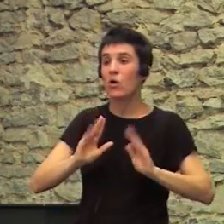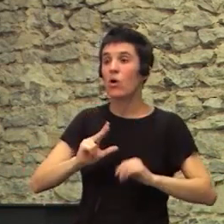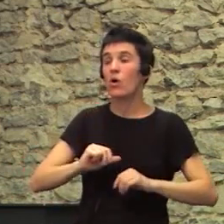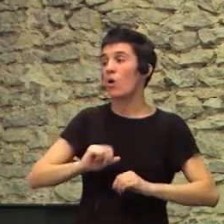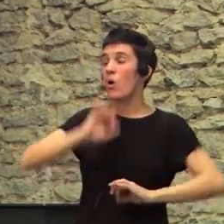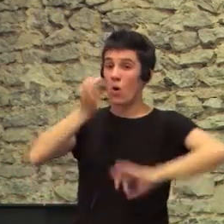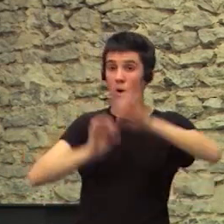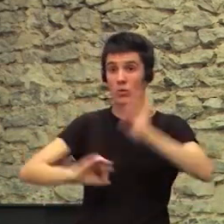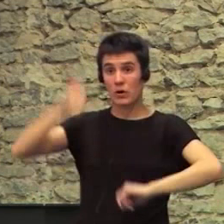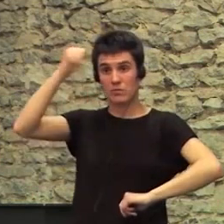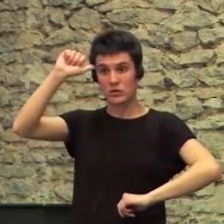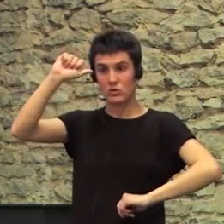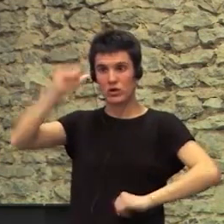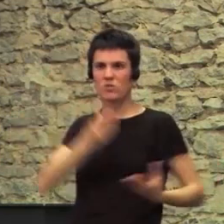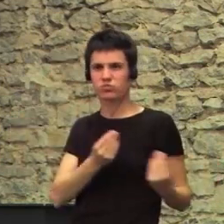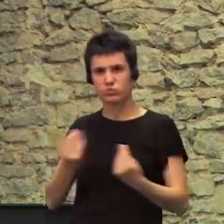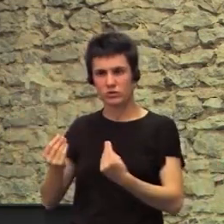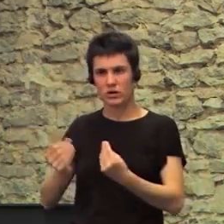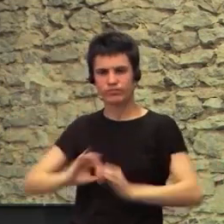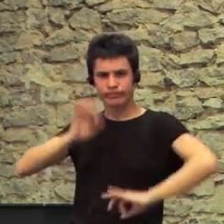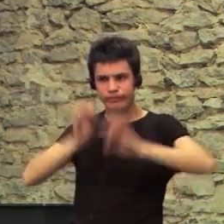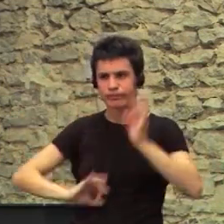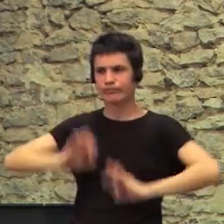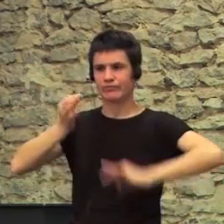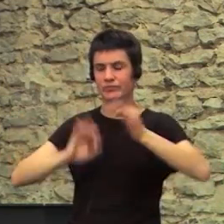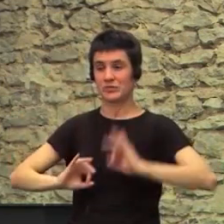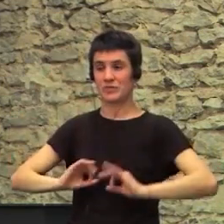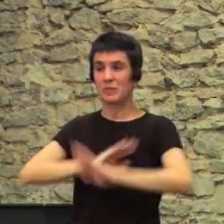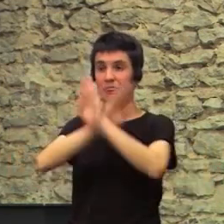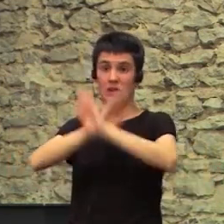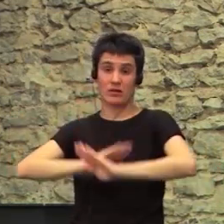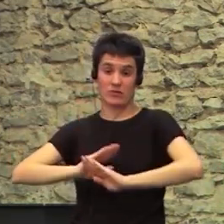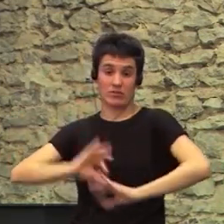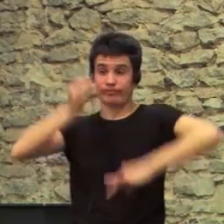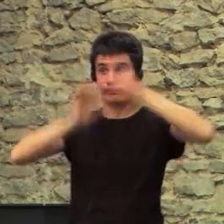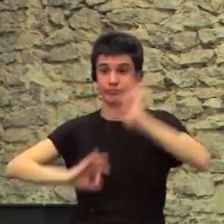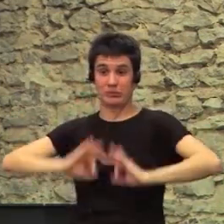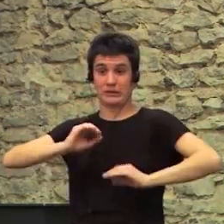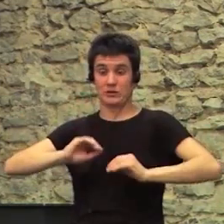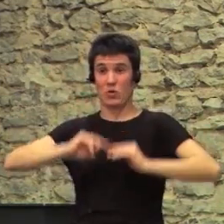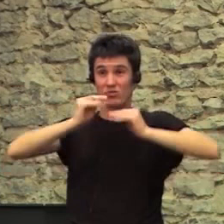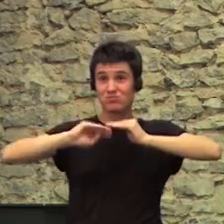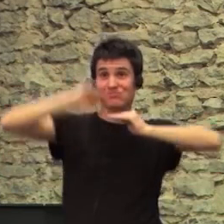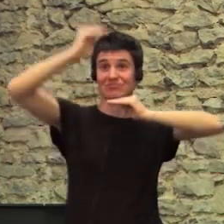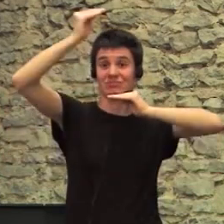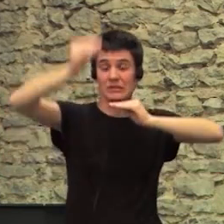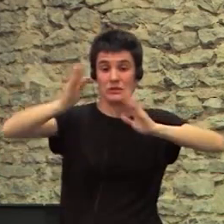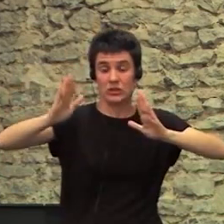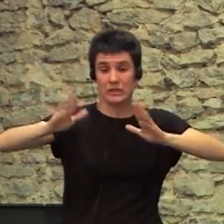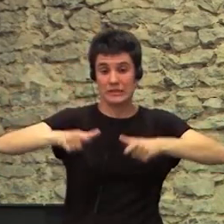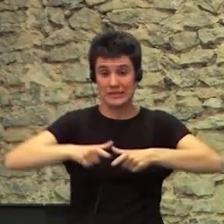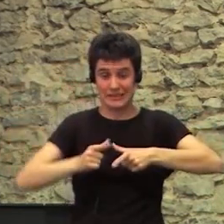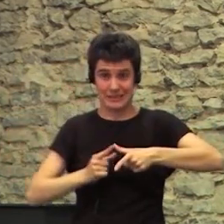hace, durante el periodo fetal y o embrionario, hace que tenga niveles de testosterona altos. Y entonces pues el